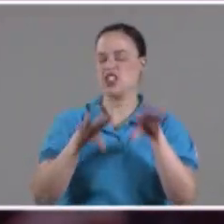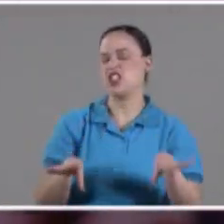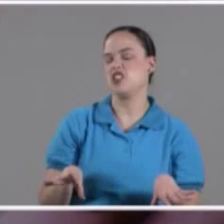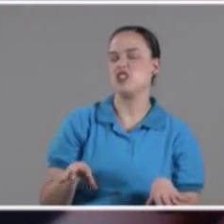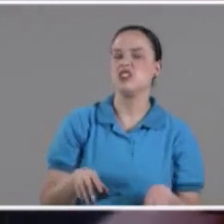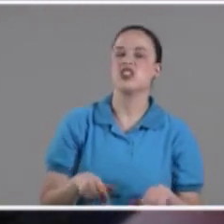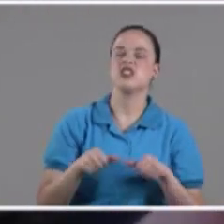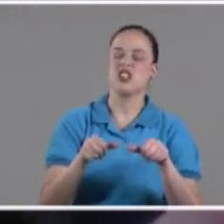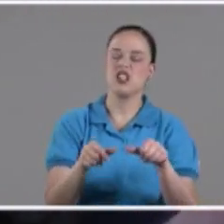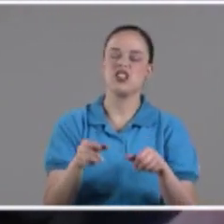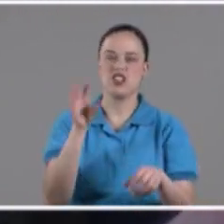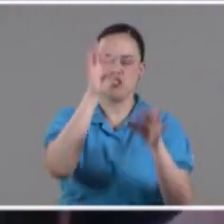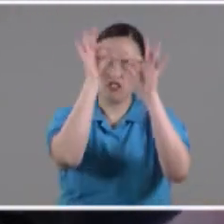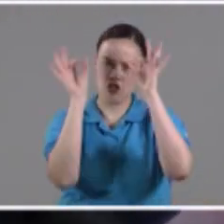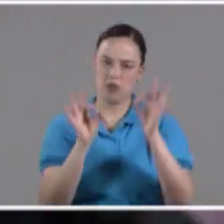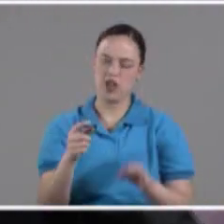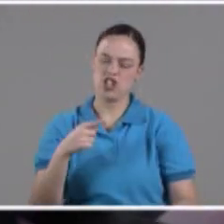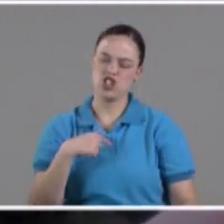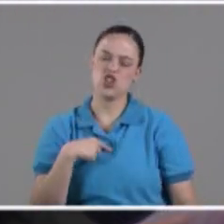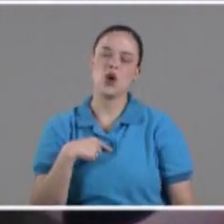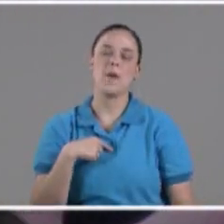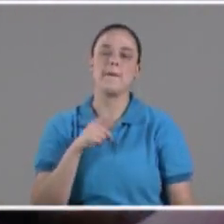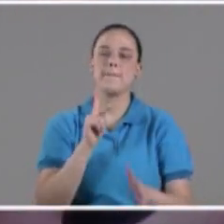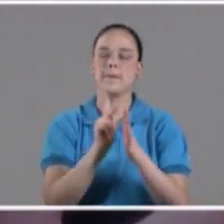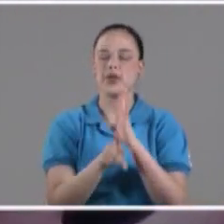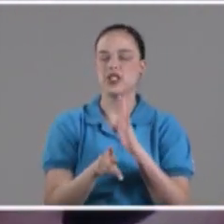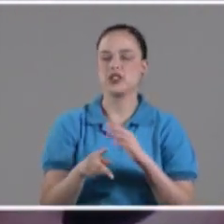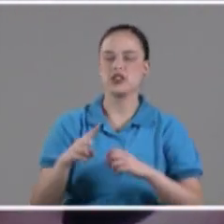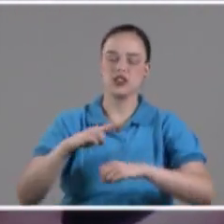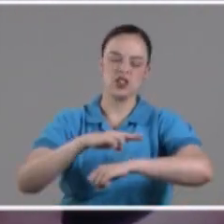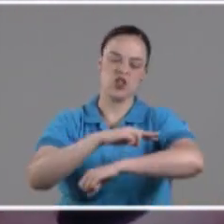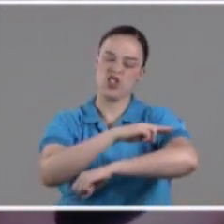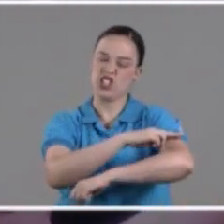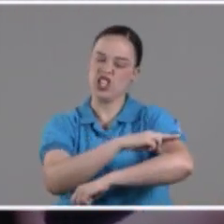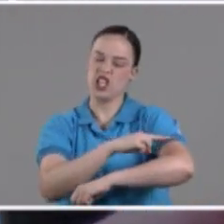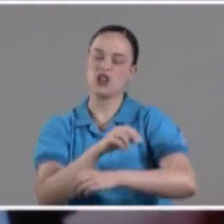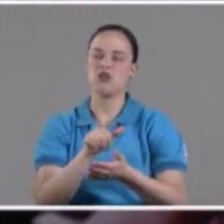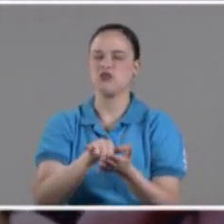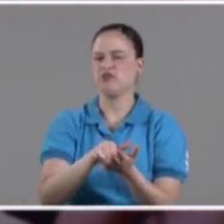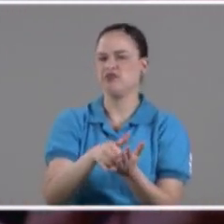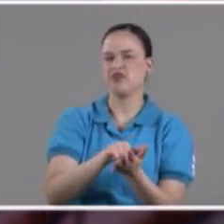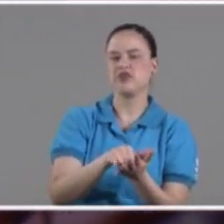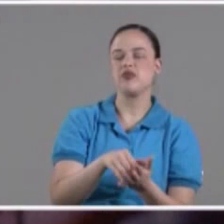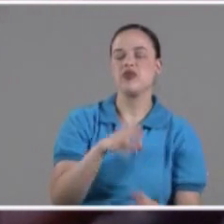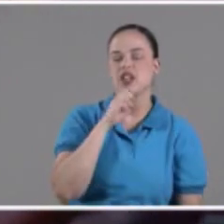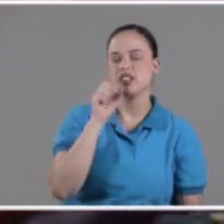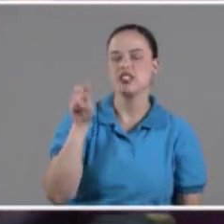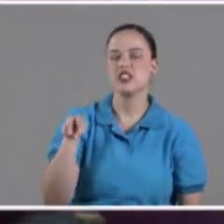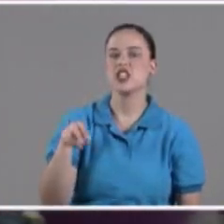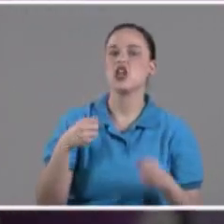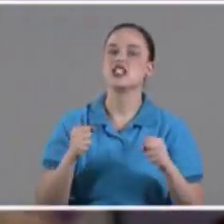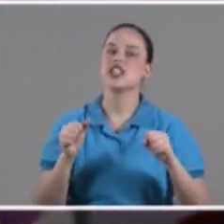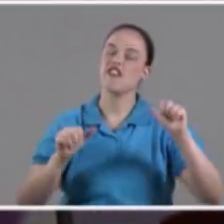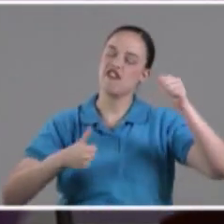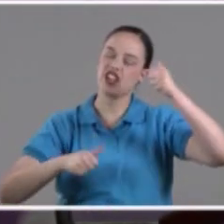Yo mato El Cordero engordado y vos qué era necesario hacer fiesta porque este mi hijo muerto estaba